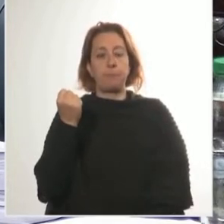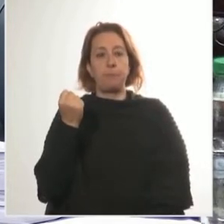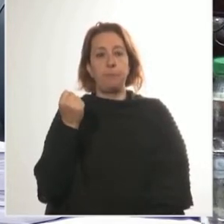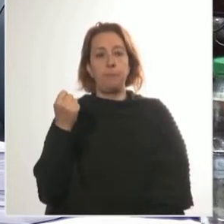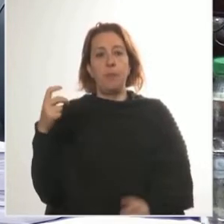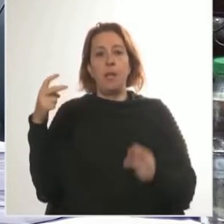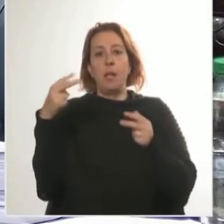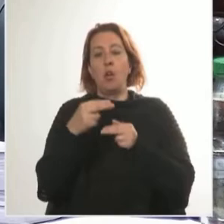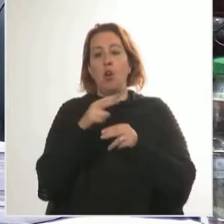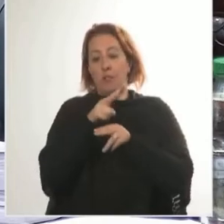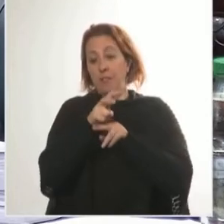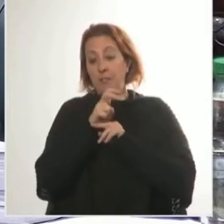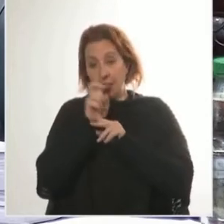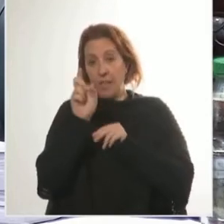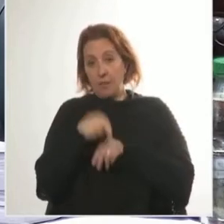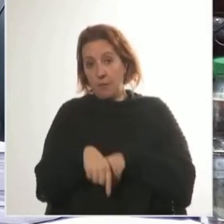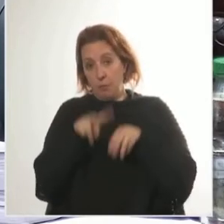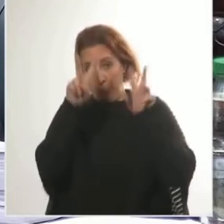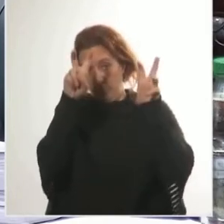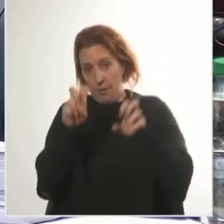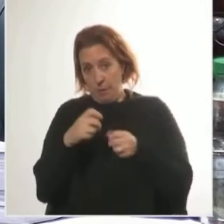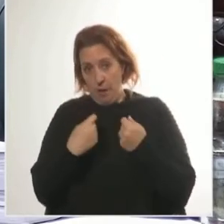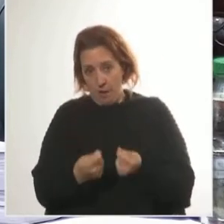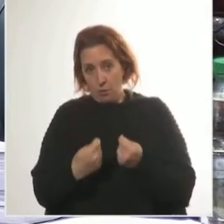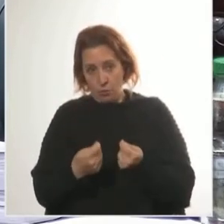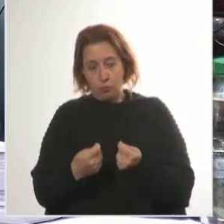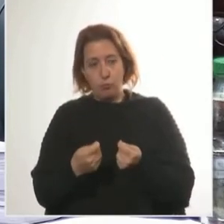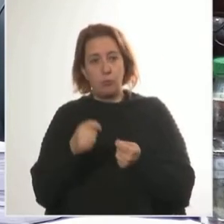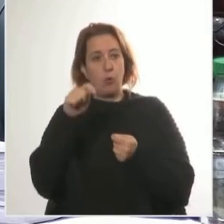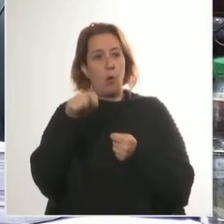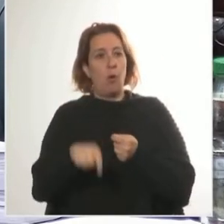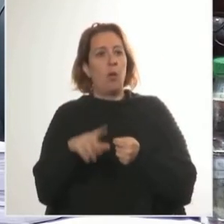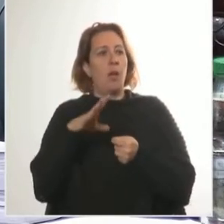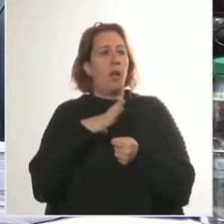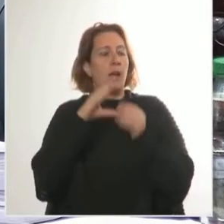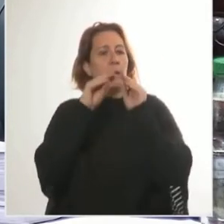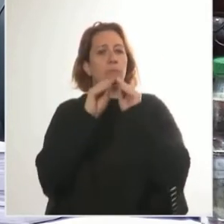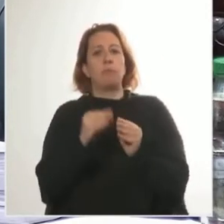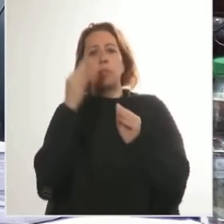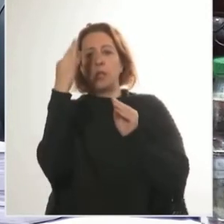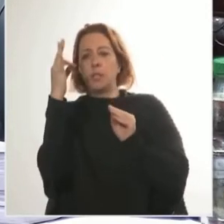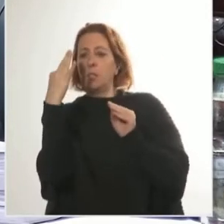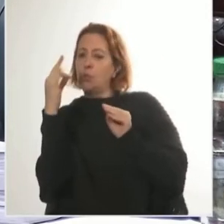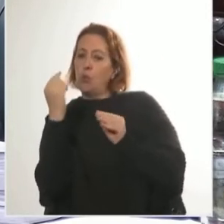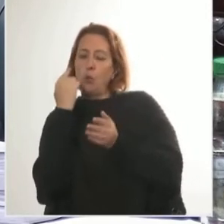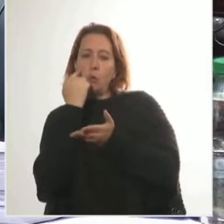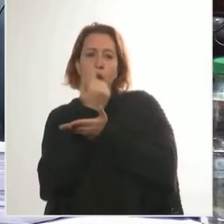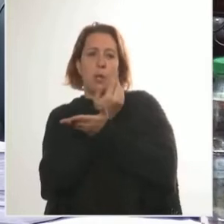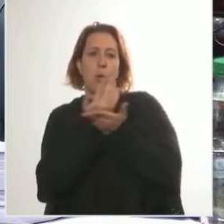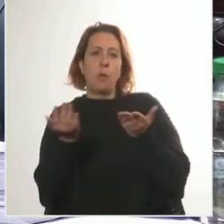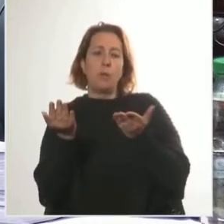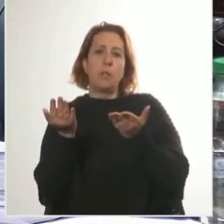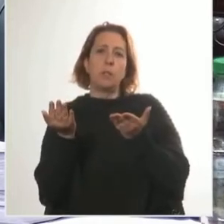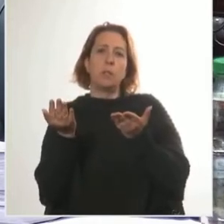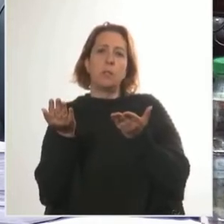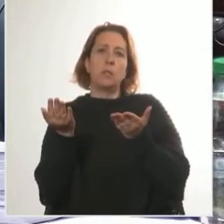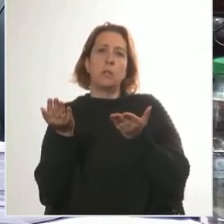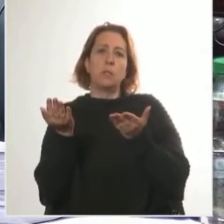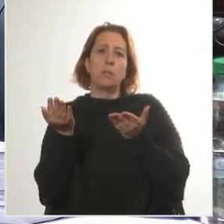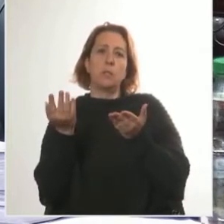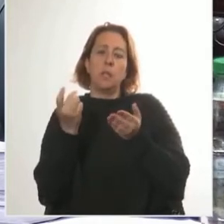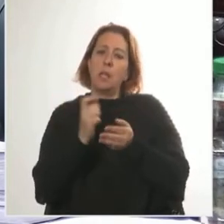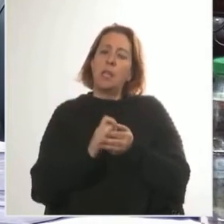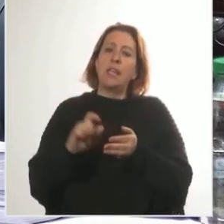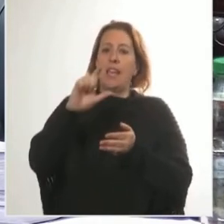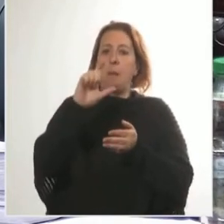recorte fiscal vino por el lado del gasto. Hoy tenemos una rendición de cuentas que